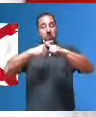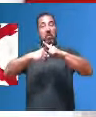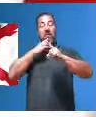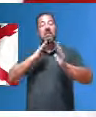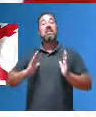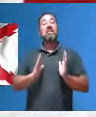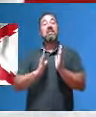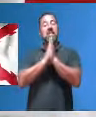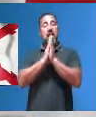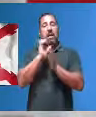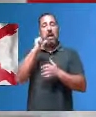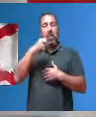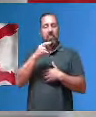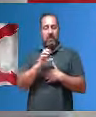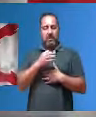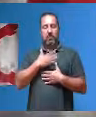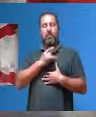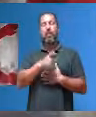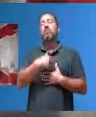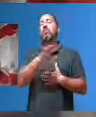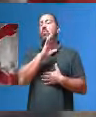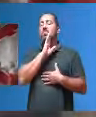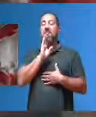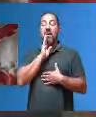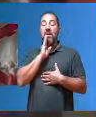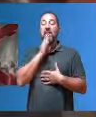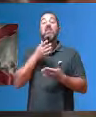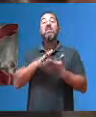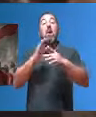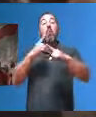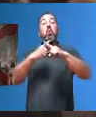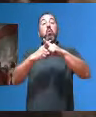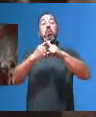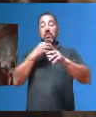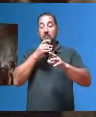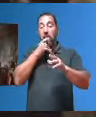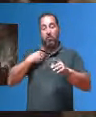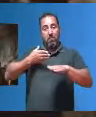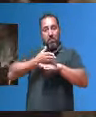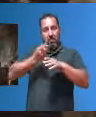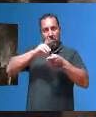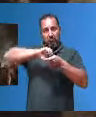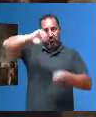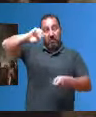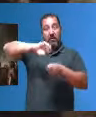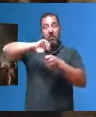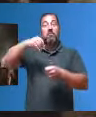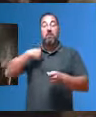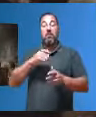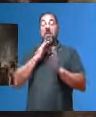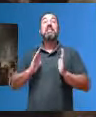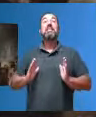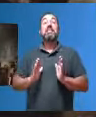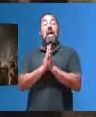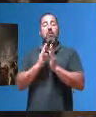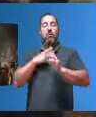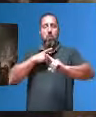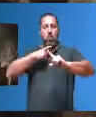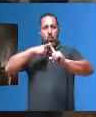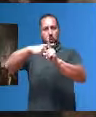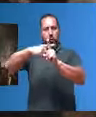Andrés, símbolo de la familia de su madre, María de Borgoña. La cruz consistía en dos troncos en aspa, forma en